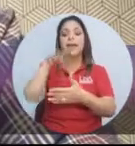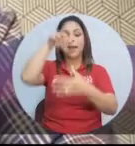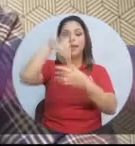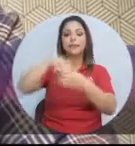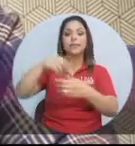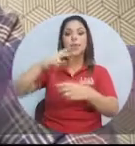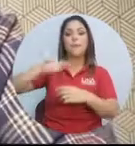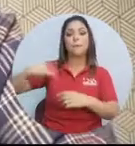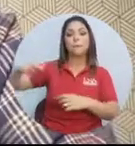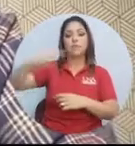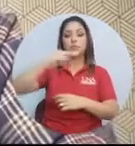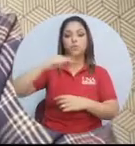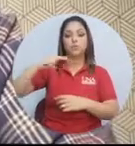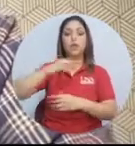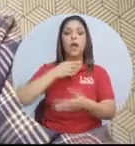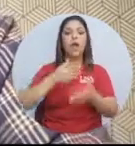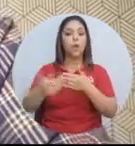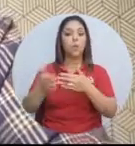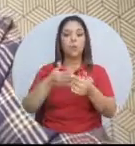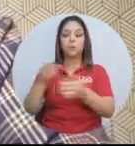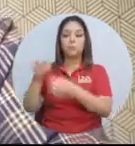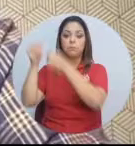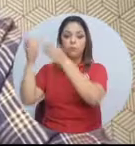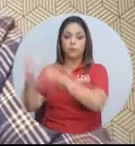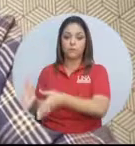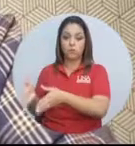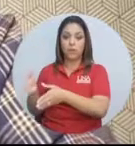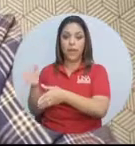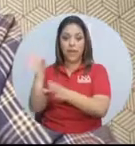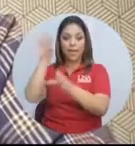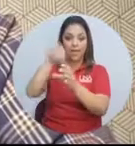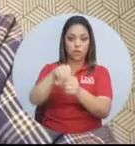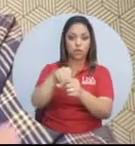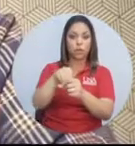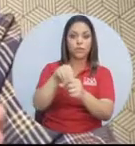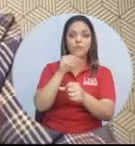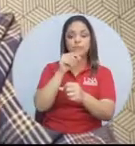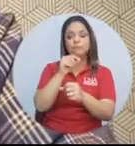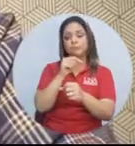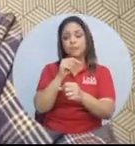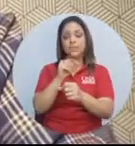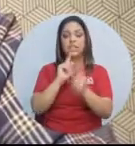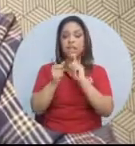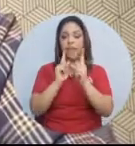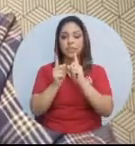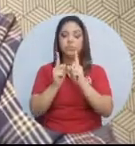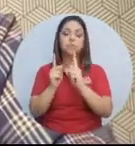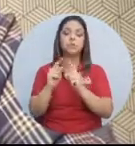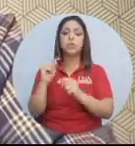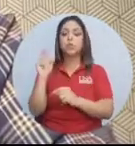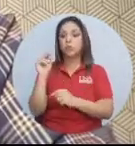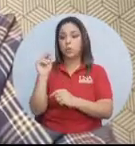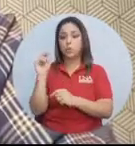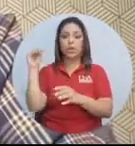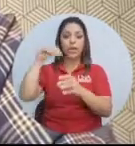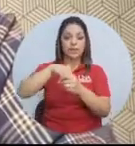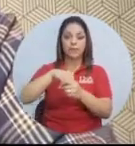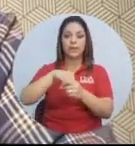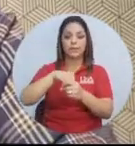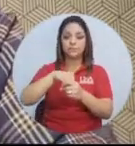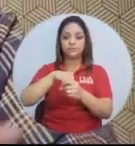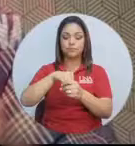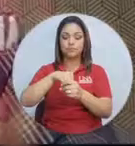es entre compañeros. O sea, aunque haya un profesor en el chat, ¿verdad?, el profesor realmente no entra dentro de la clasificación de